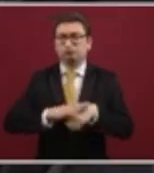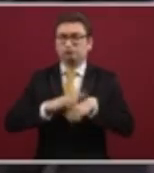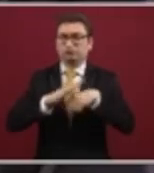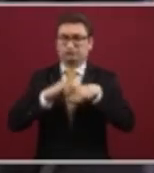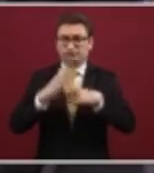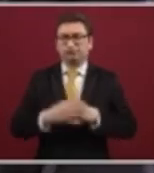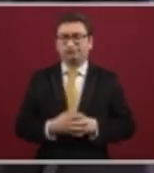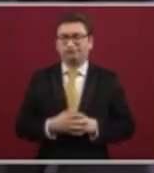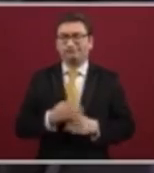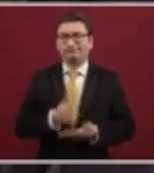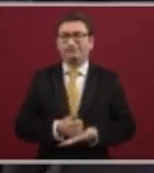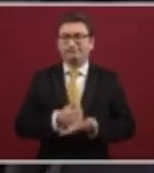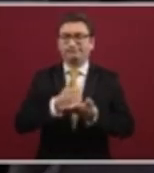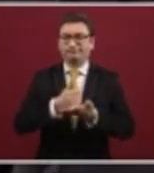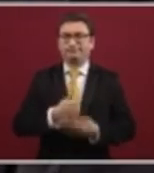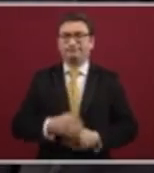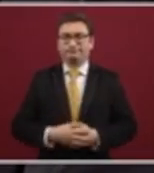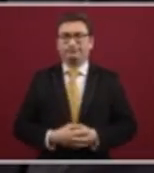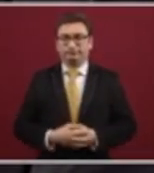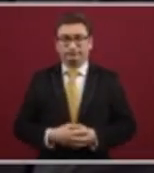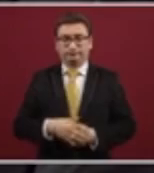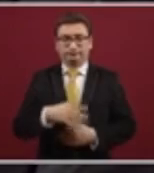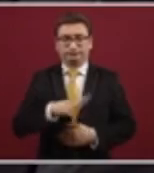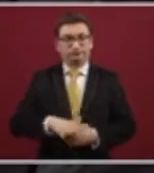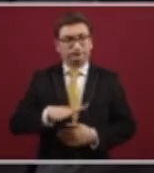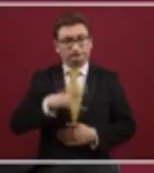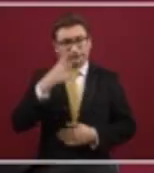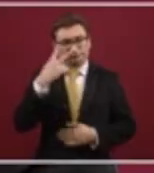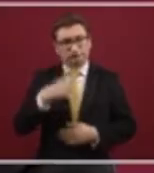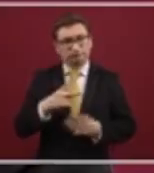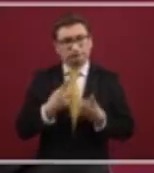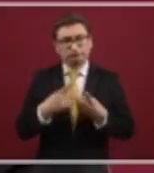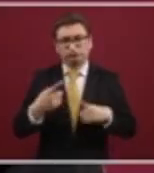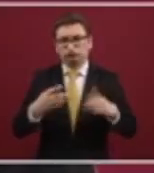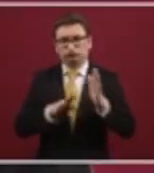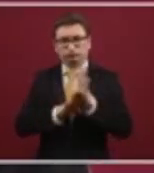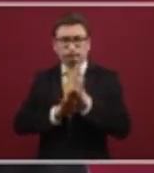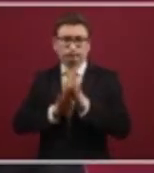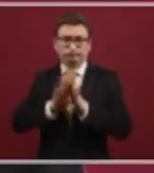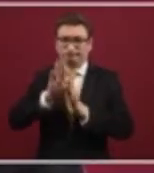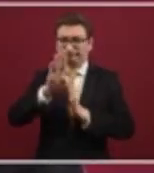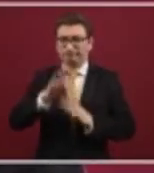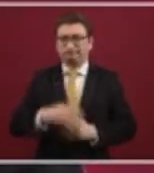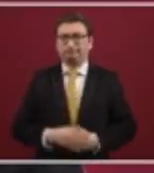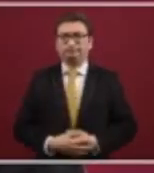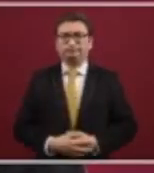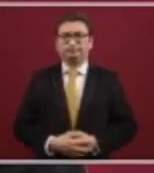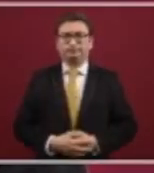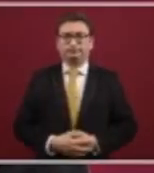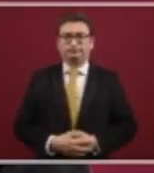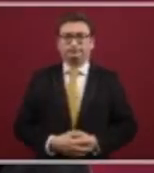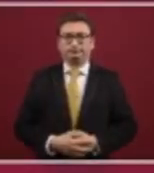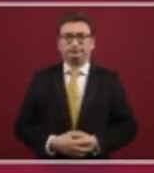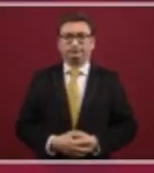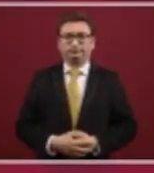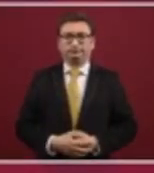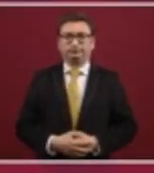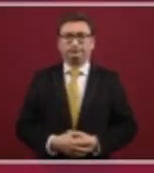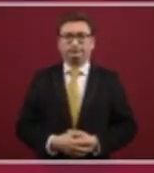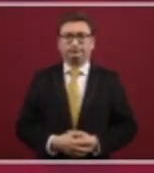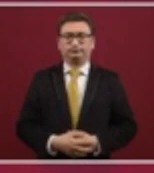que ayuda al desarrollo, sobre todo, como se ha